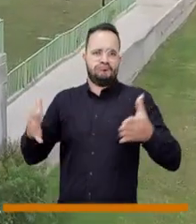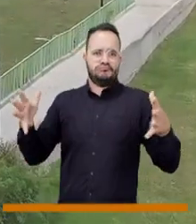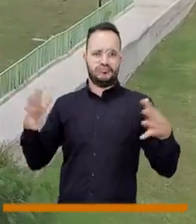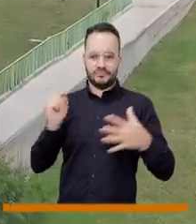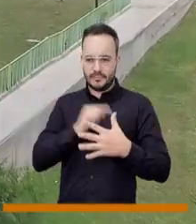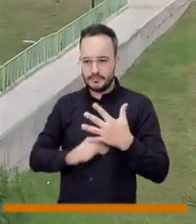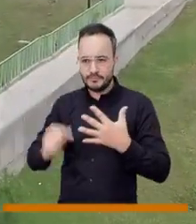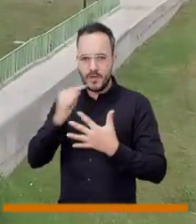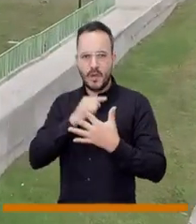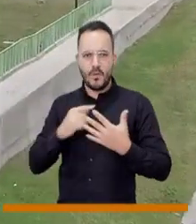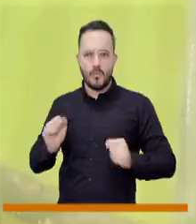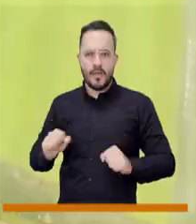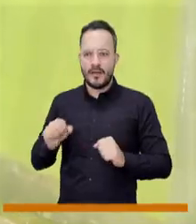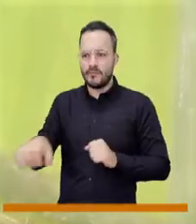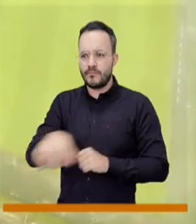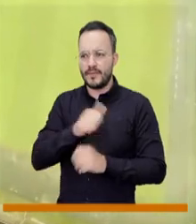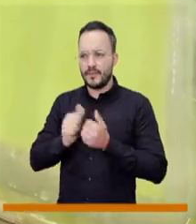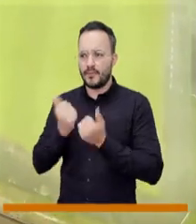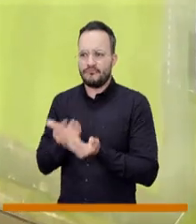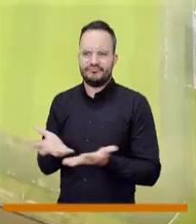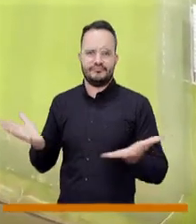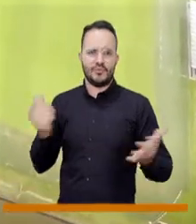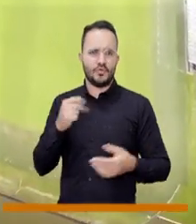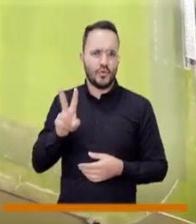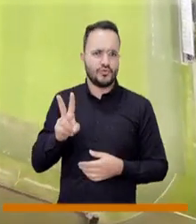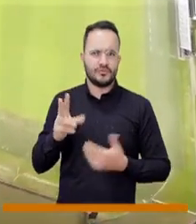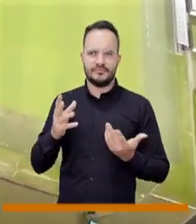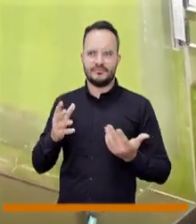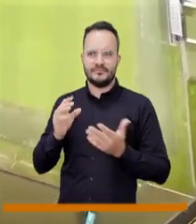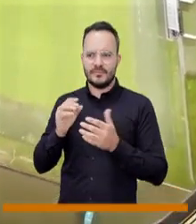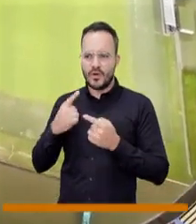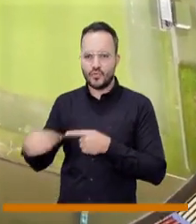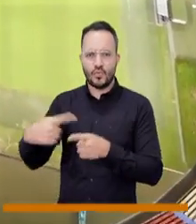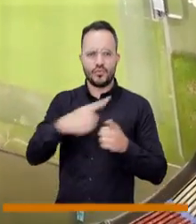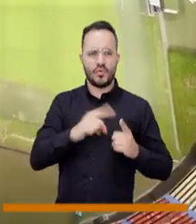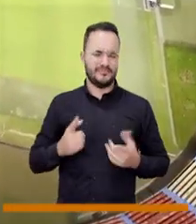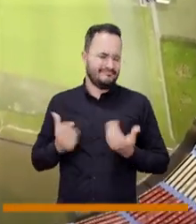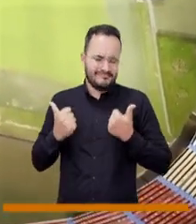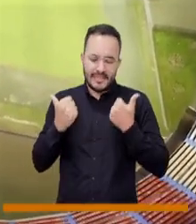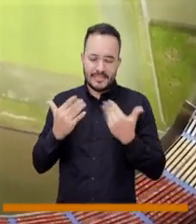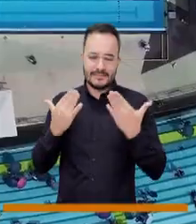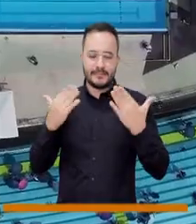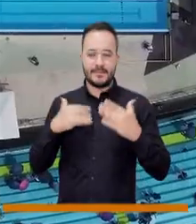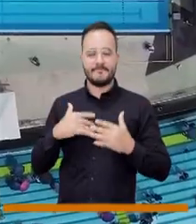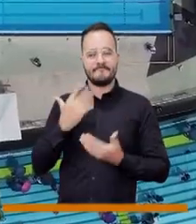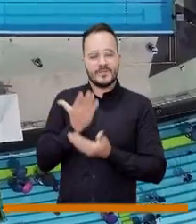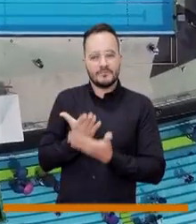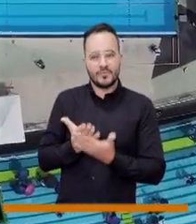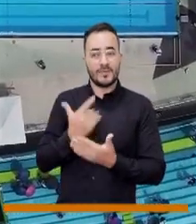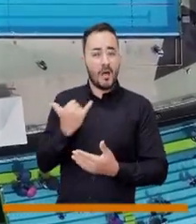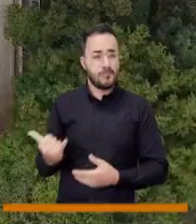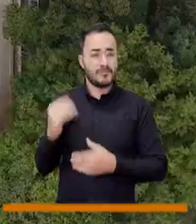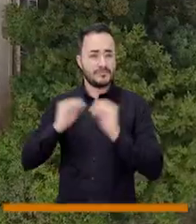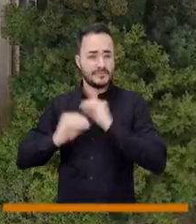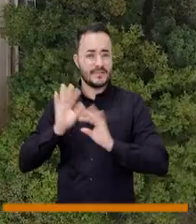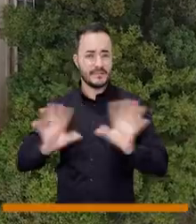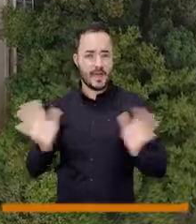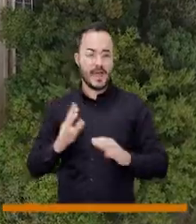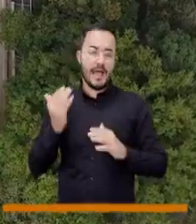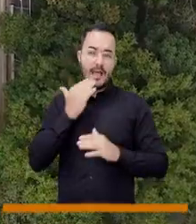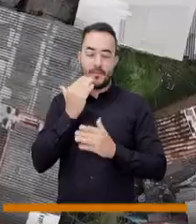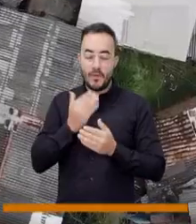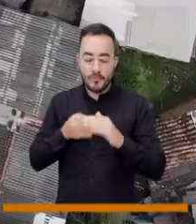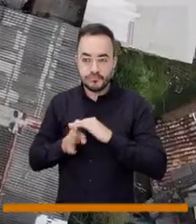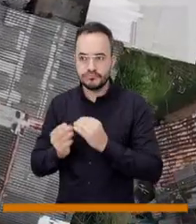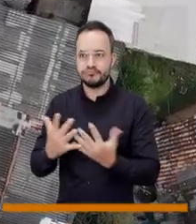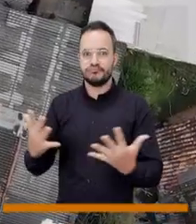deportivas, pues que nos ayudan a optimizar espacios, pero también nos permiten tener una diversidad de modalidades deportivas. Y